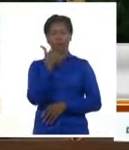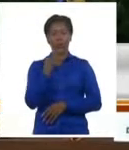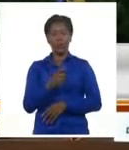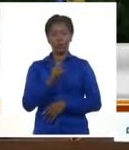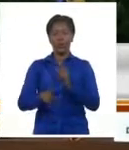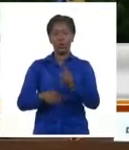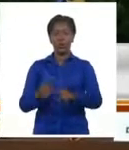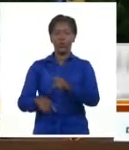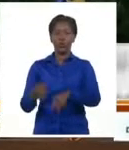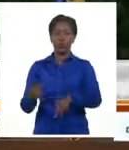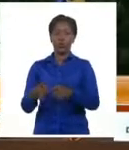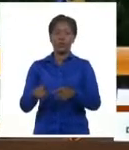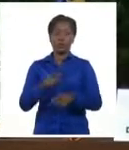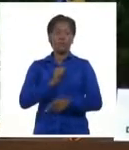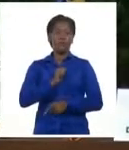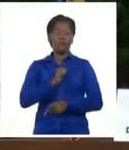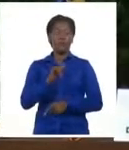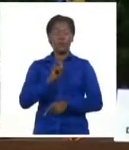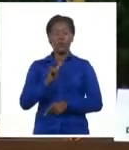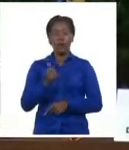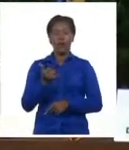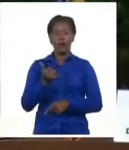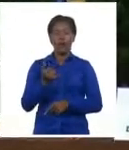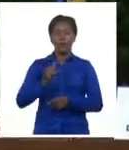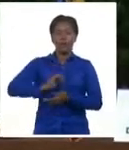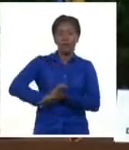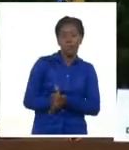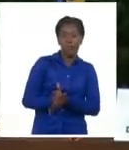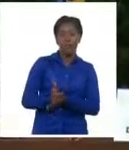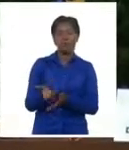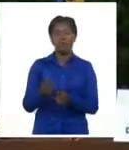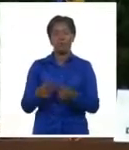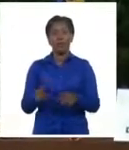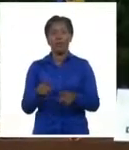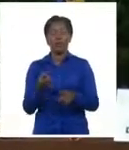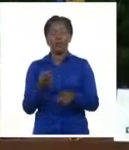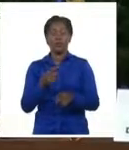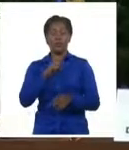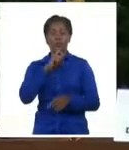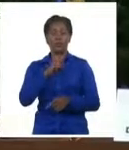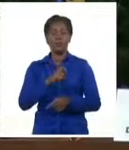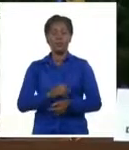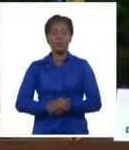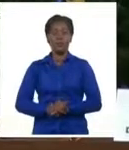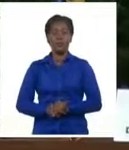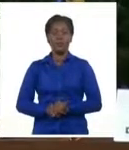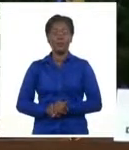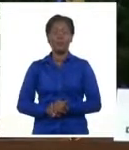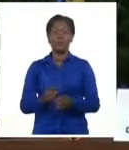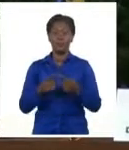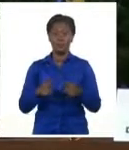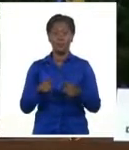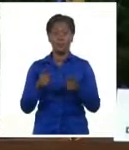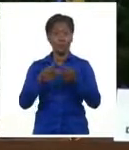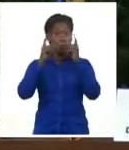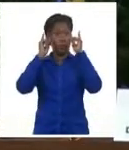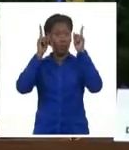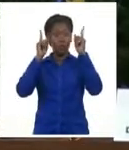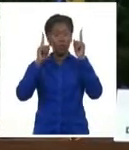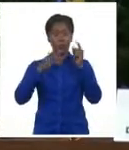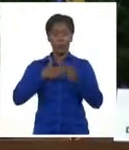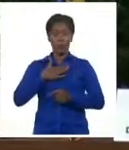en función de objetivos hegemónicos e imponer un poder fiscalizador de la democracia. Ni política ni moralmente